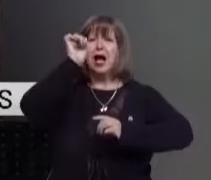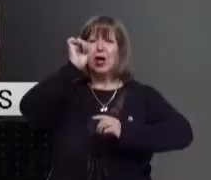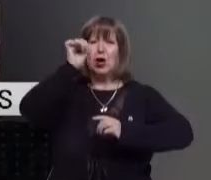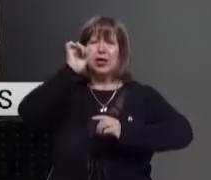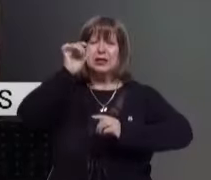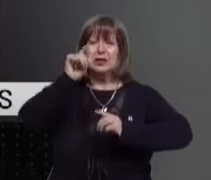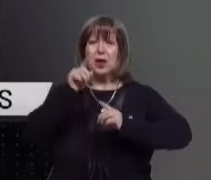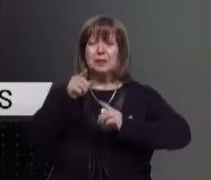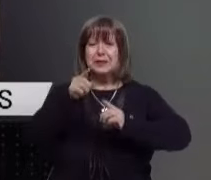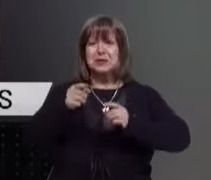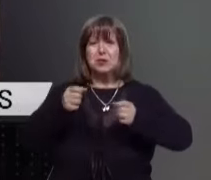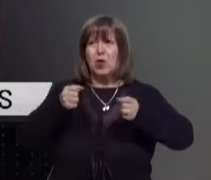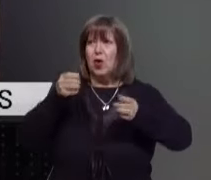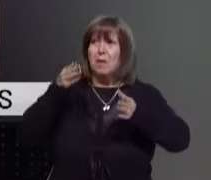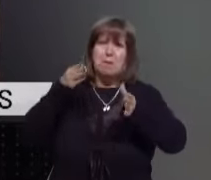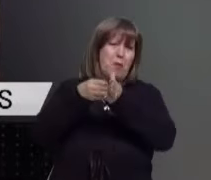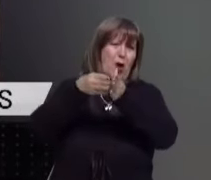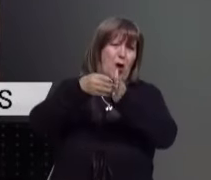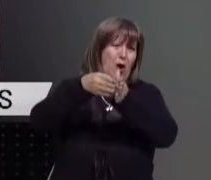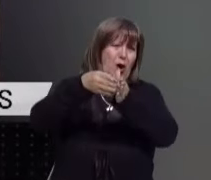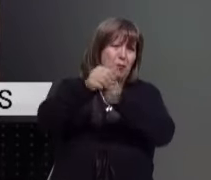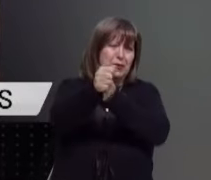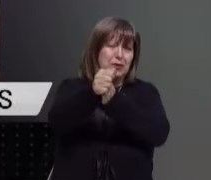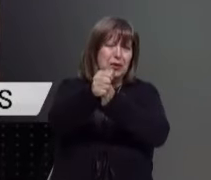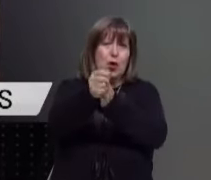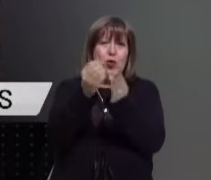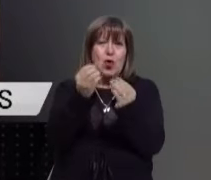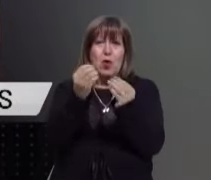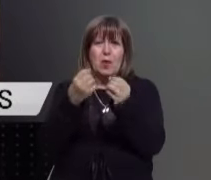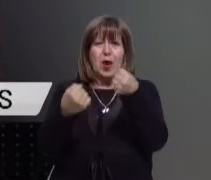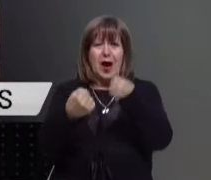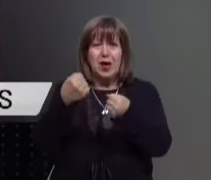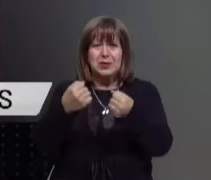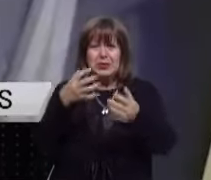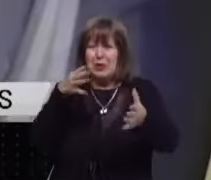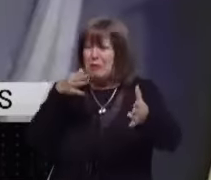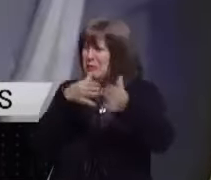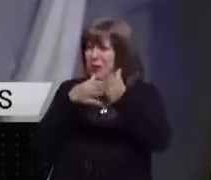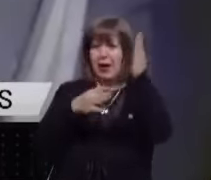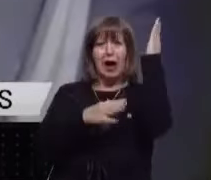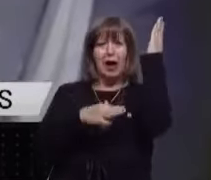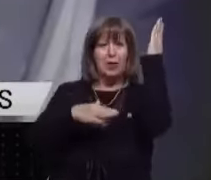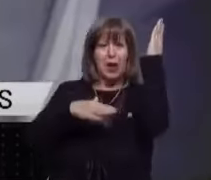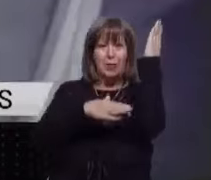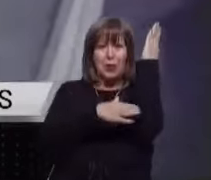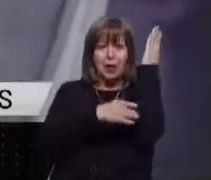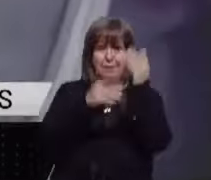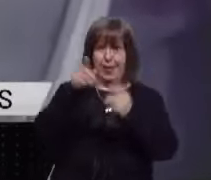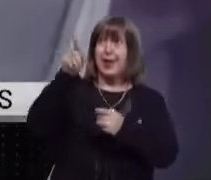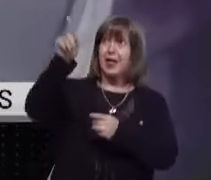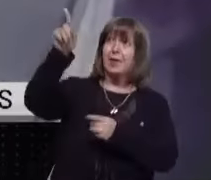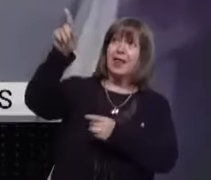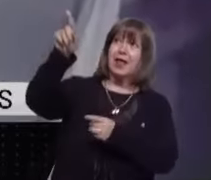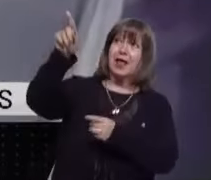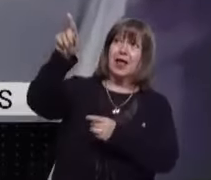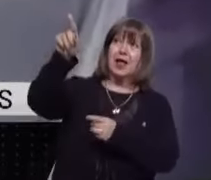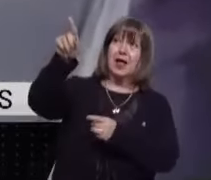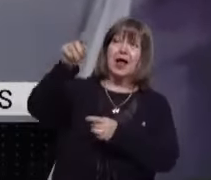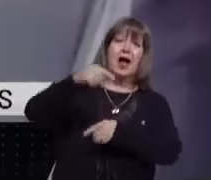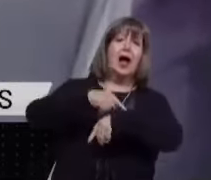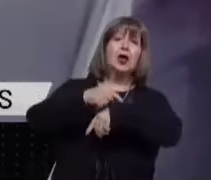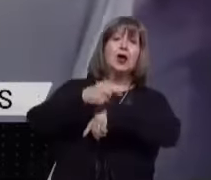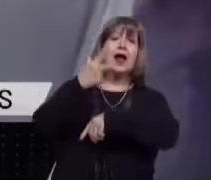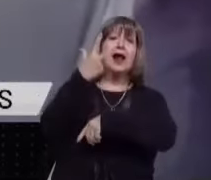luego de protagonizar este accidente. Miren cómo quedó el vehículo con este terrible accidente en el departamento de Las Heras. Ocurrió cerca de las 3